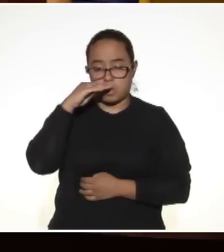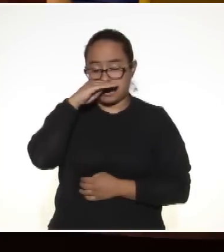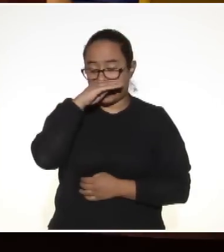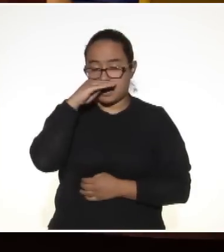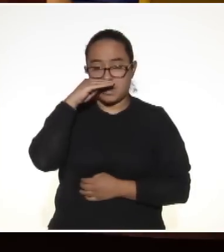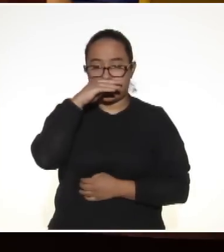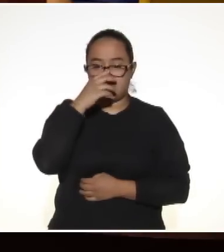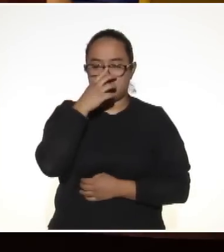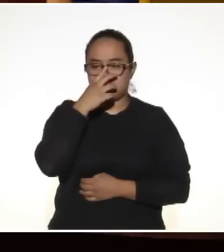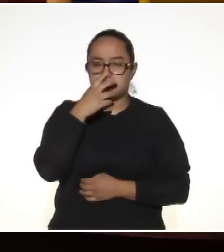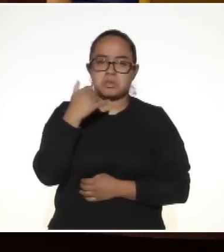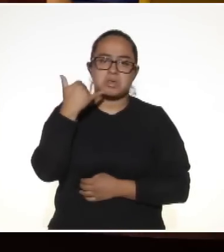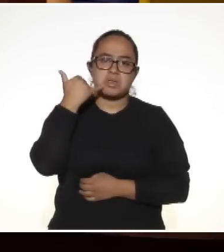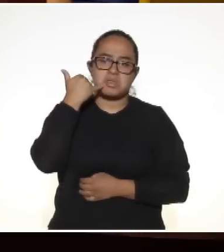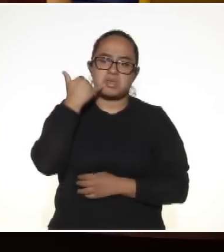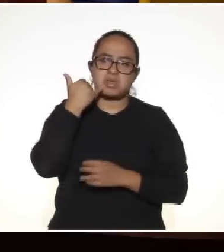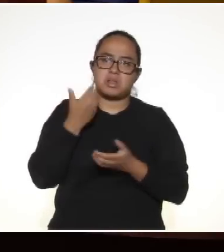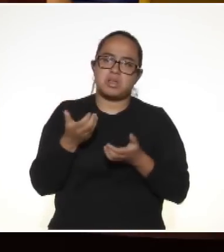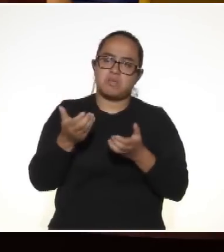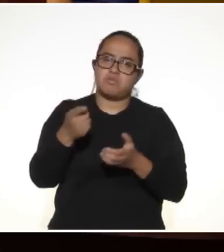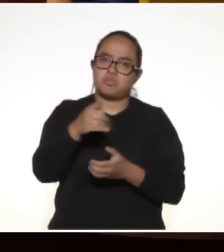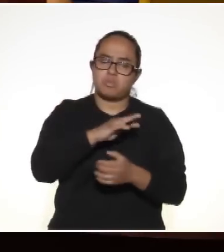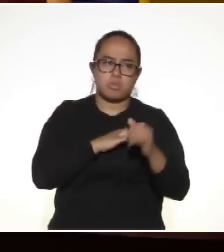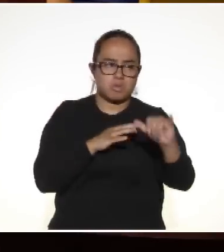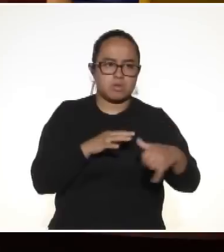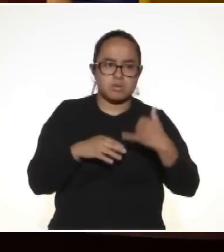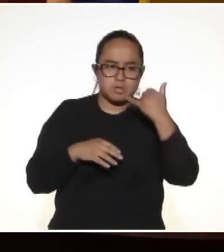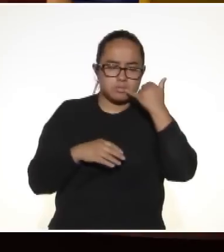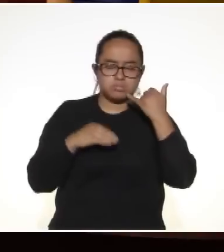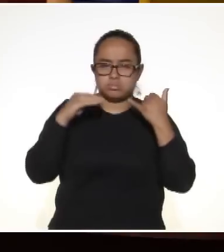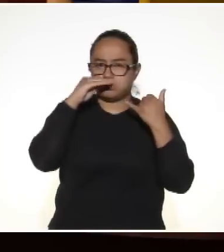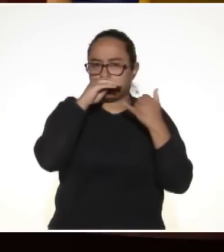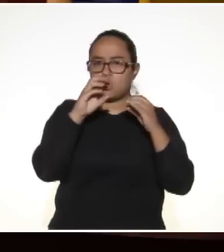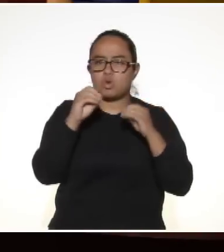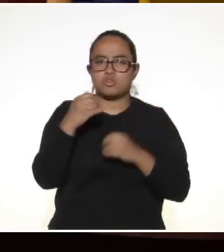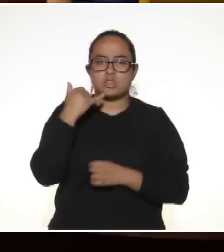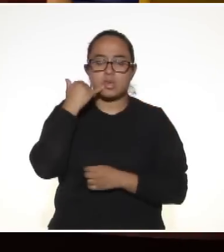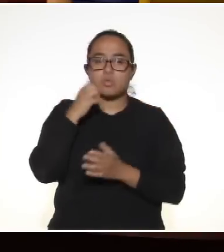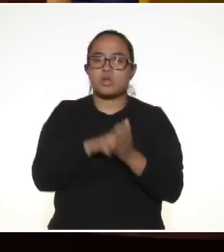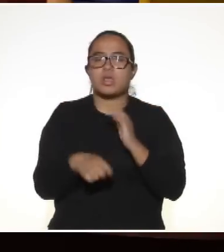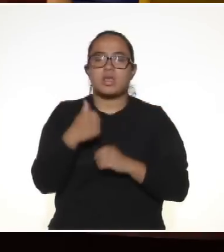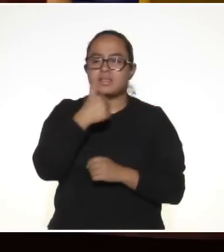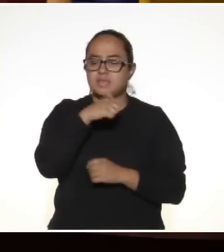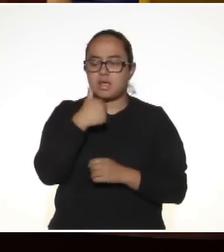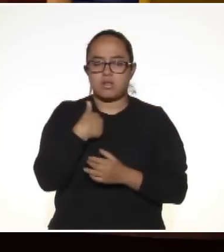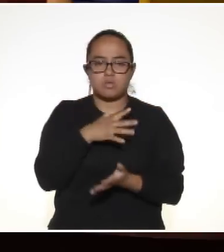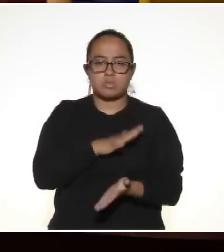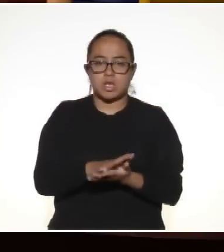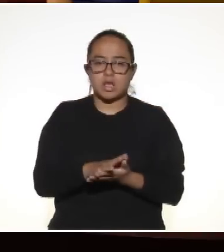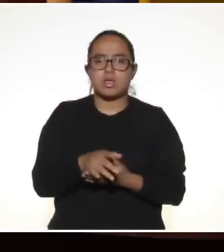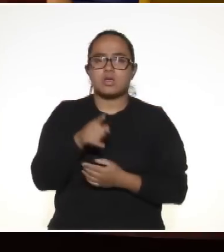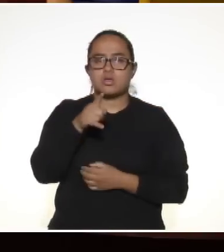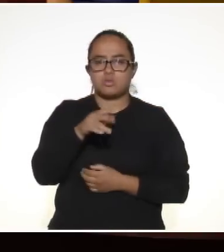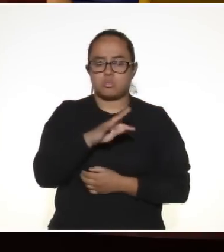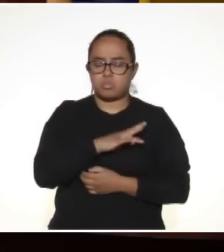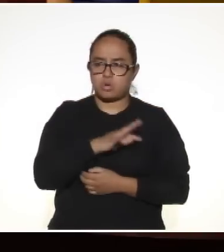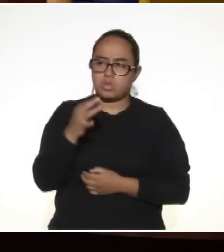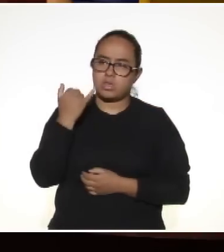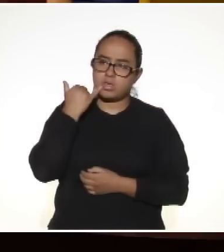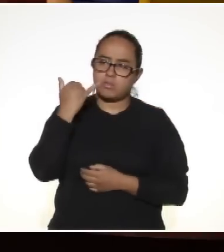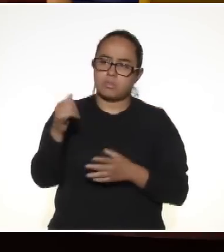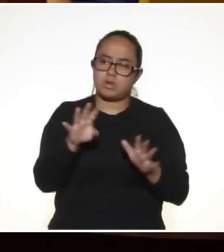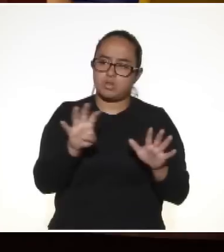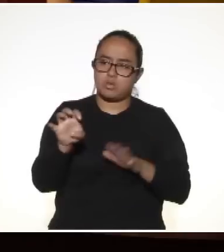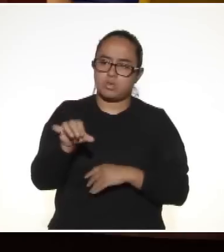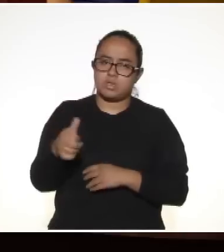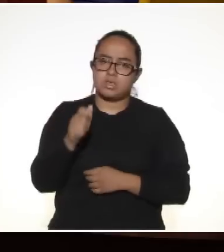cualquier teléfono público, es gratis de cualquier telefonía móvil, aunque ya no tengan saldo, mientras tengan señal se puede llamar